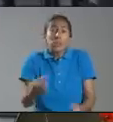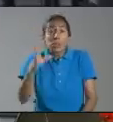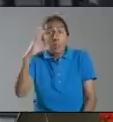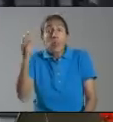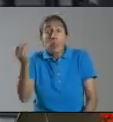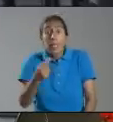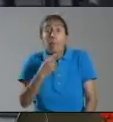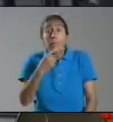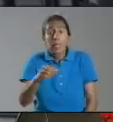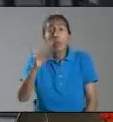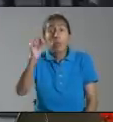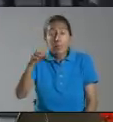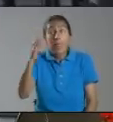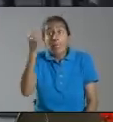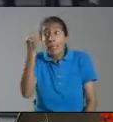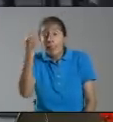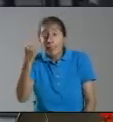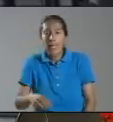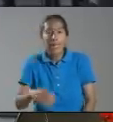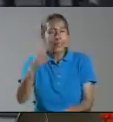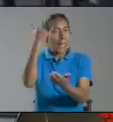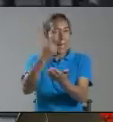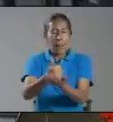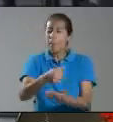¿Por qué me decía amén? ¿O porque algunos?